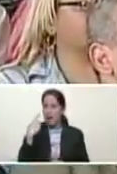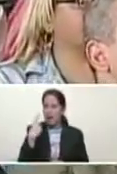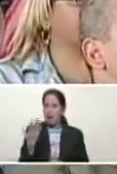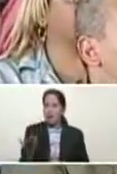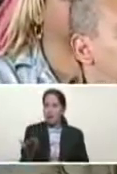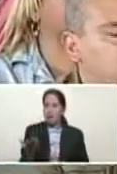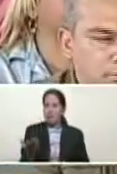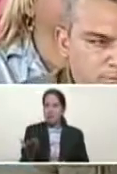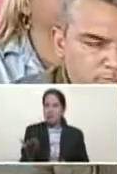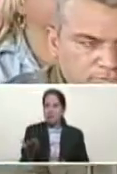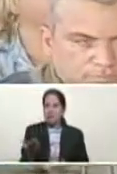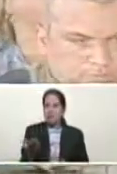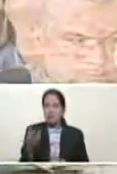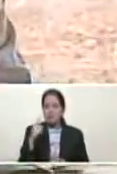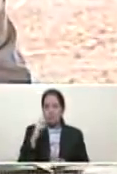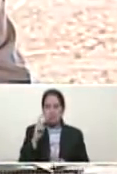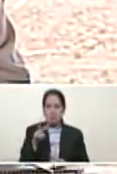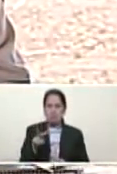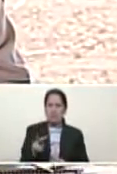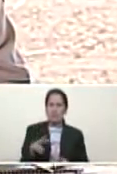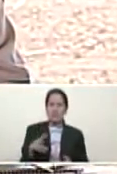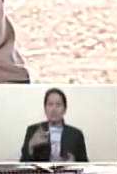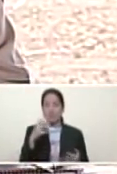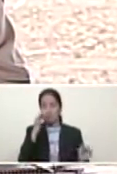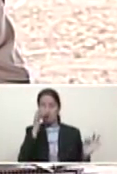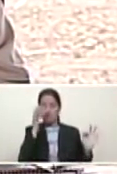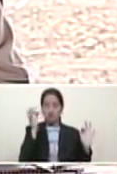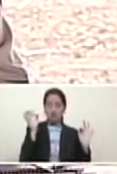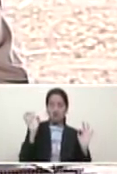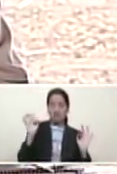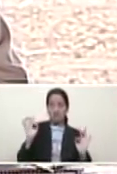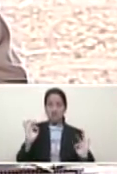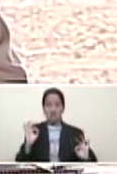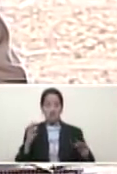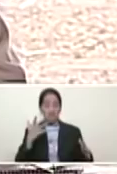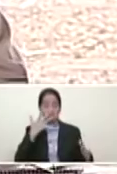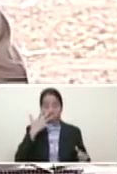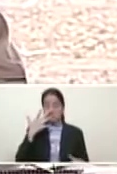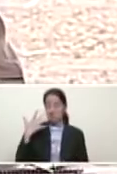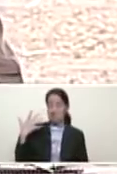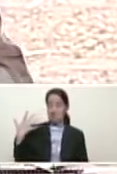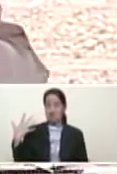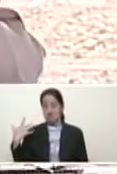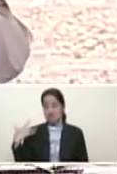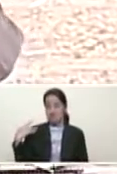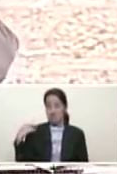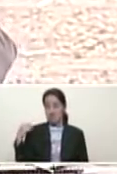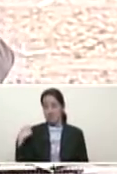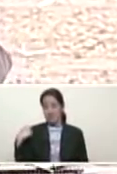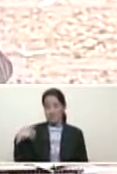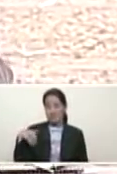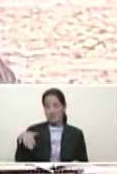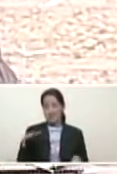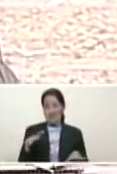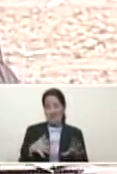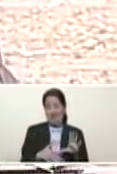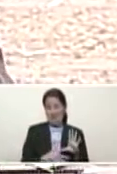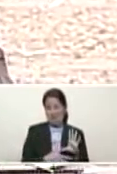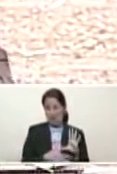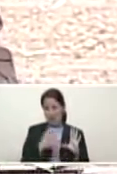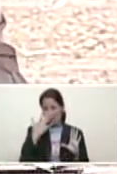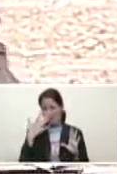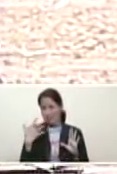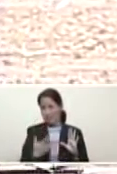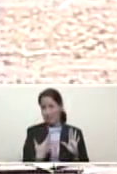a Mike Pence y te das cuenta de la prepotencia, la arrogancia. Ellos creen que América Latina es el patio